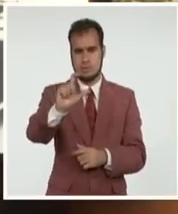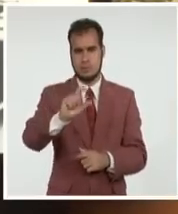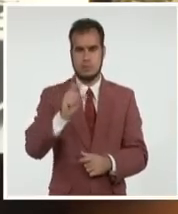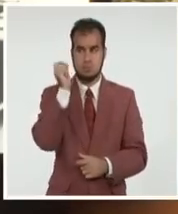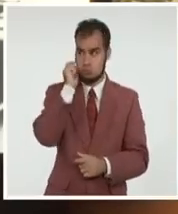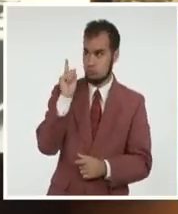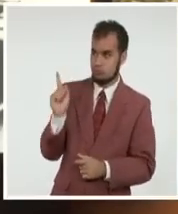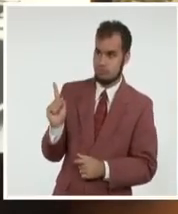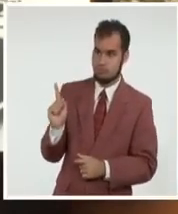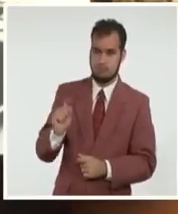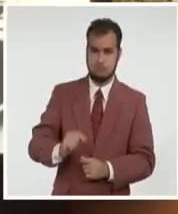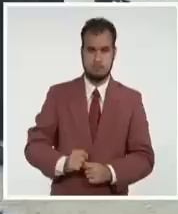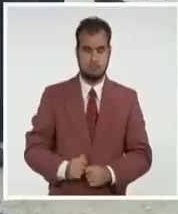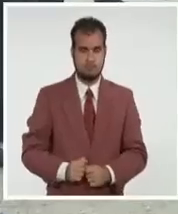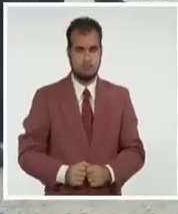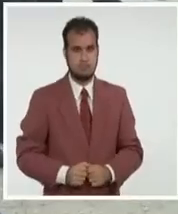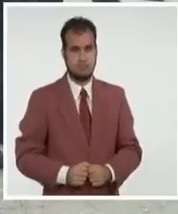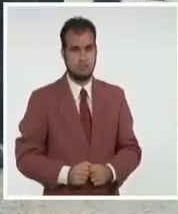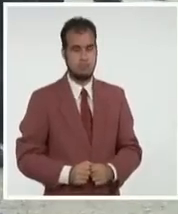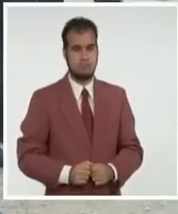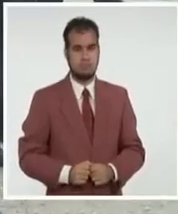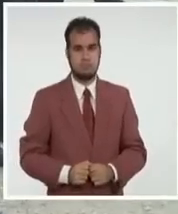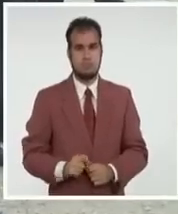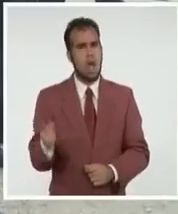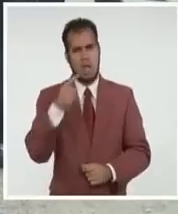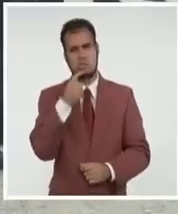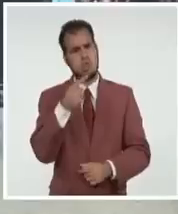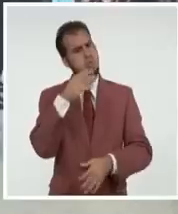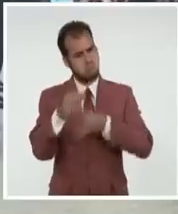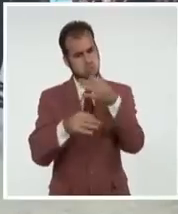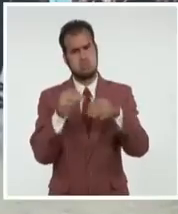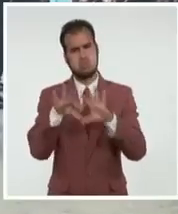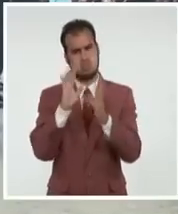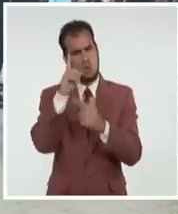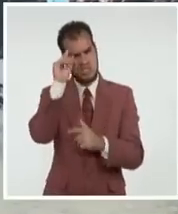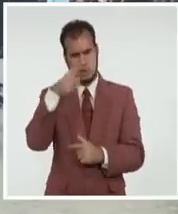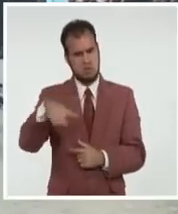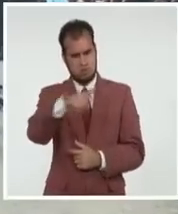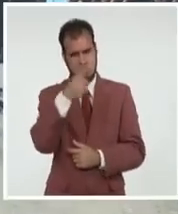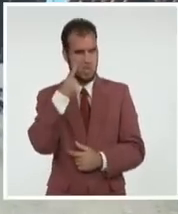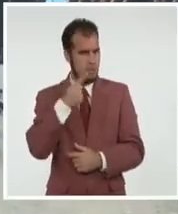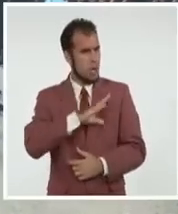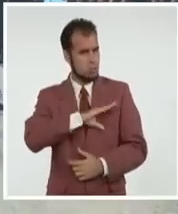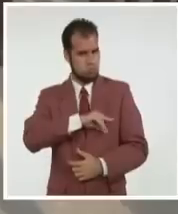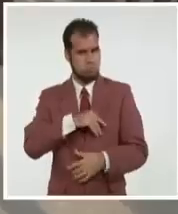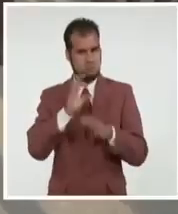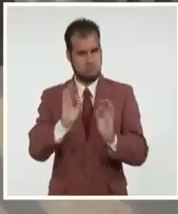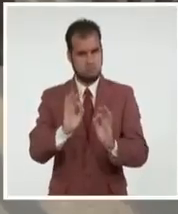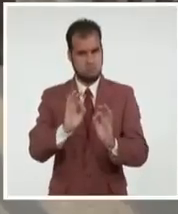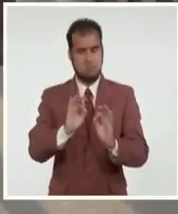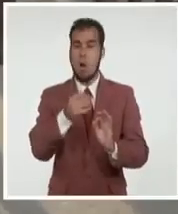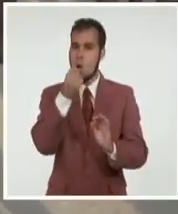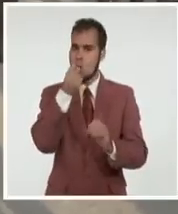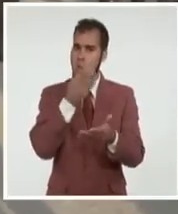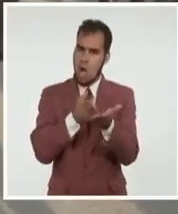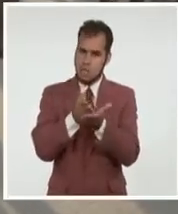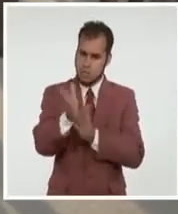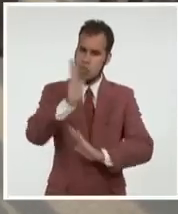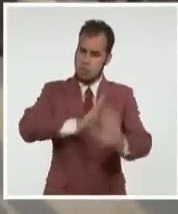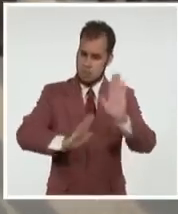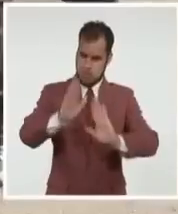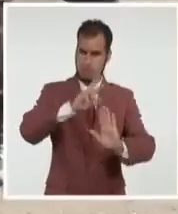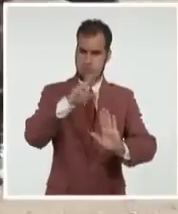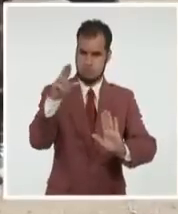Aileen Álvarez García, quien reconoció la valía y la humanidad de los gallos negros para mantener las conquistas de la